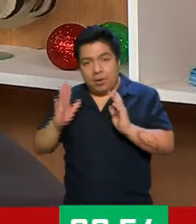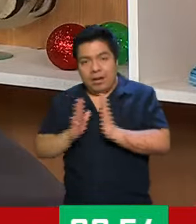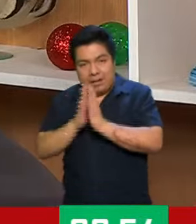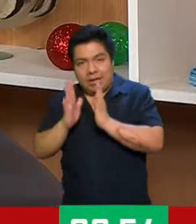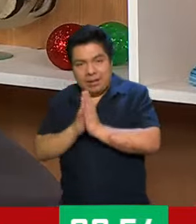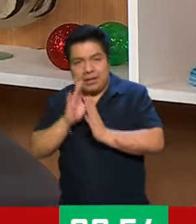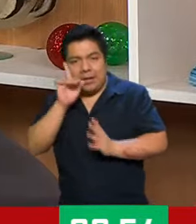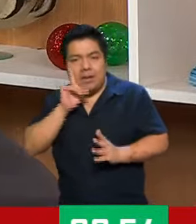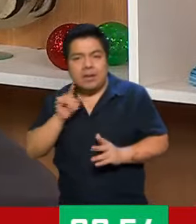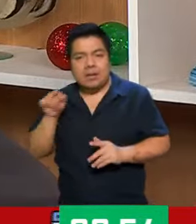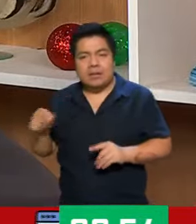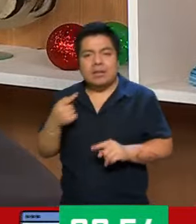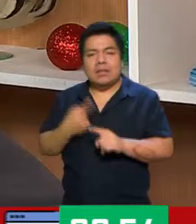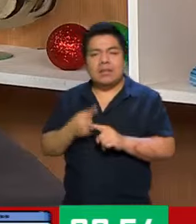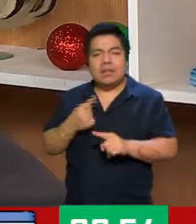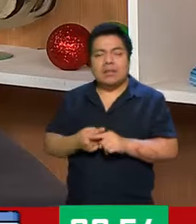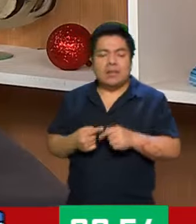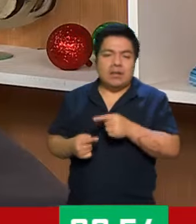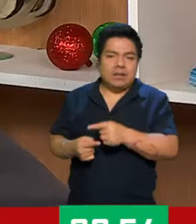ni más ni menos